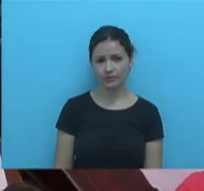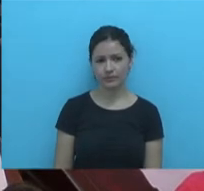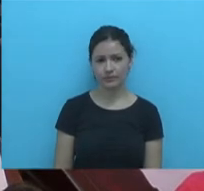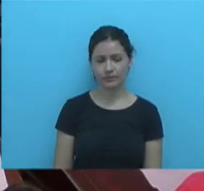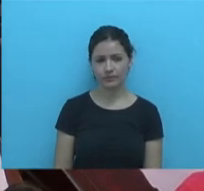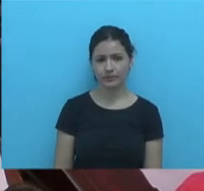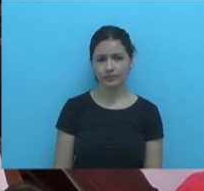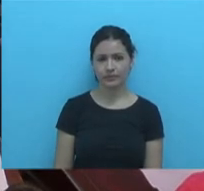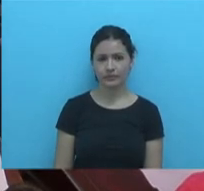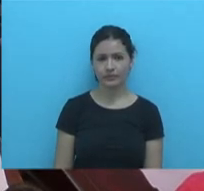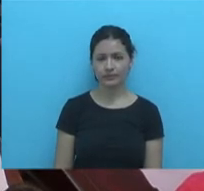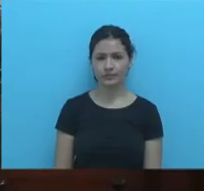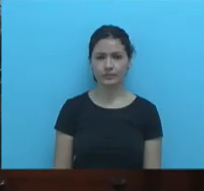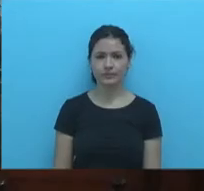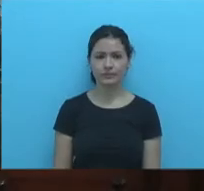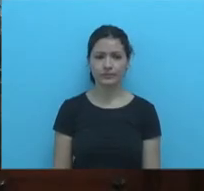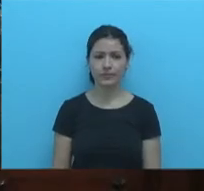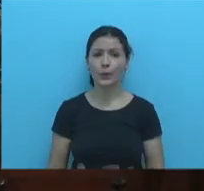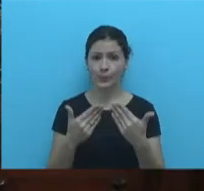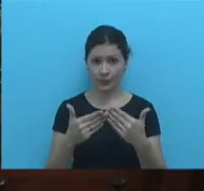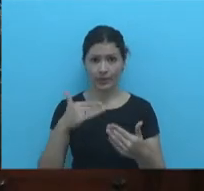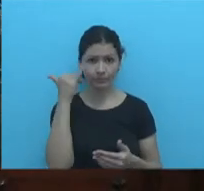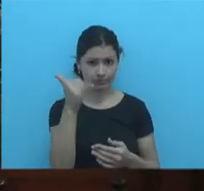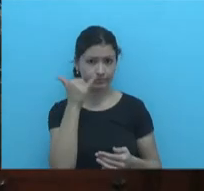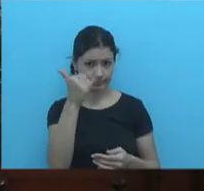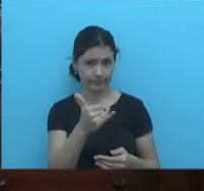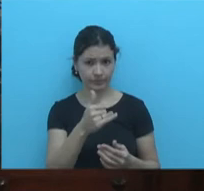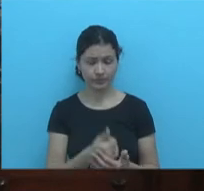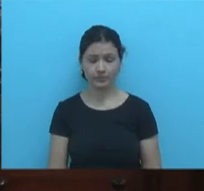Tienen la palabra los autores del proyecto.